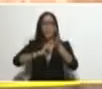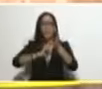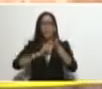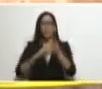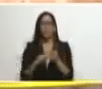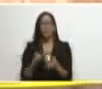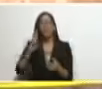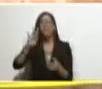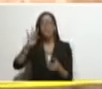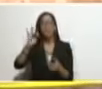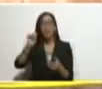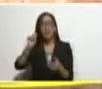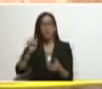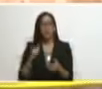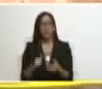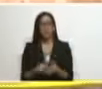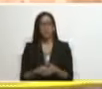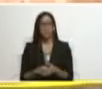Rafah,